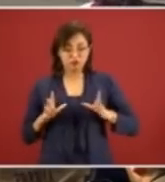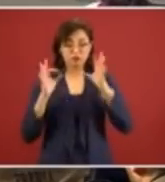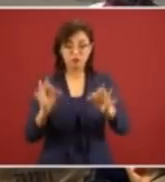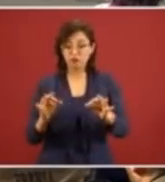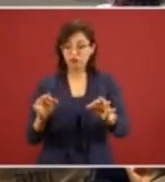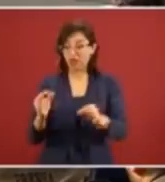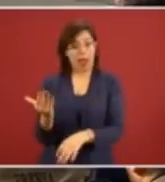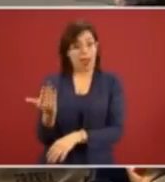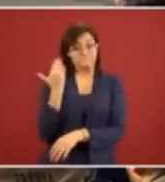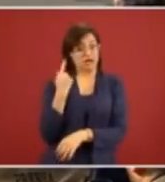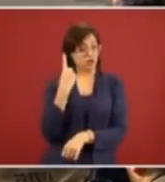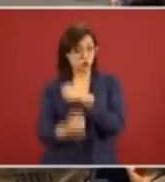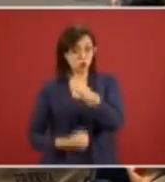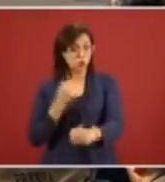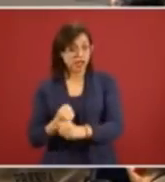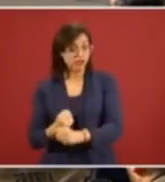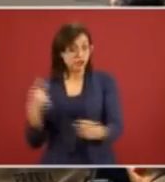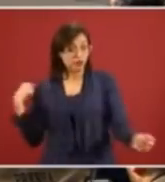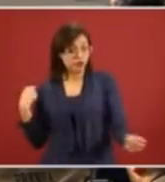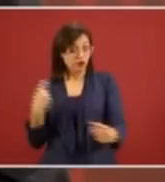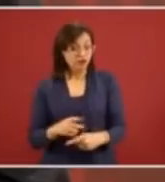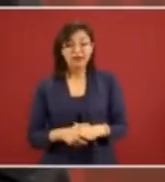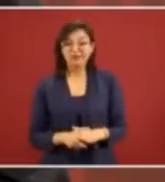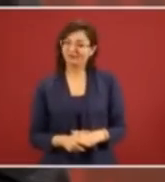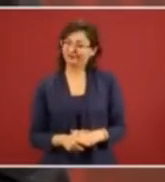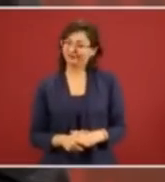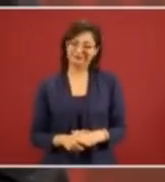en el tiempo que llevamos nosotros.